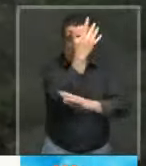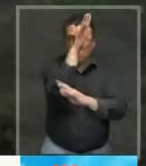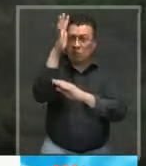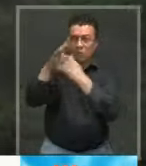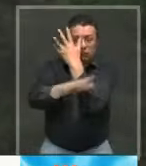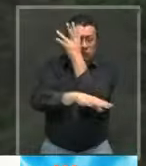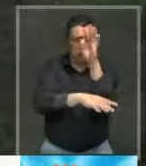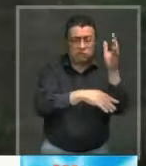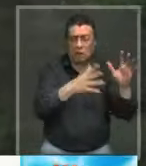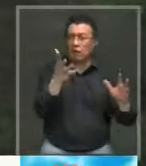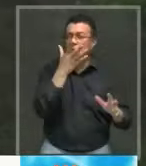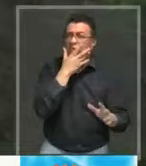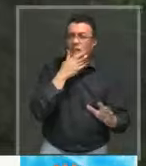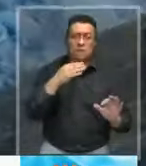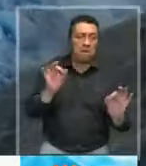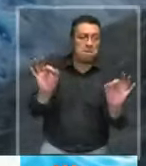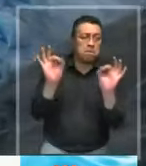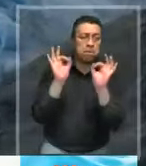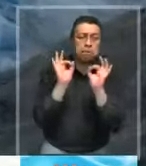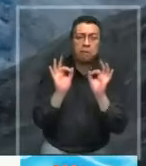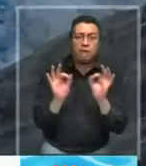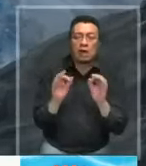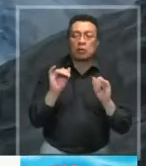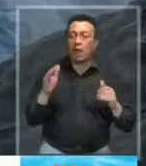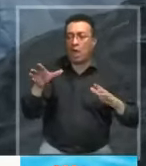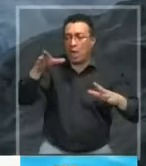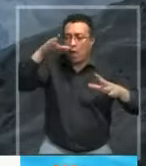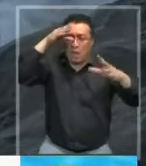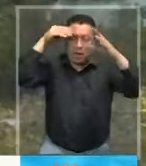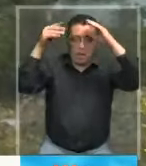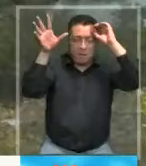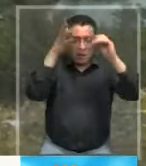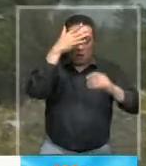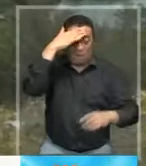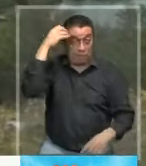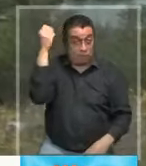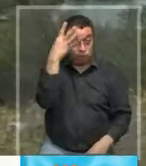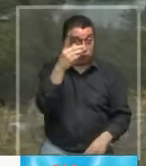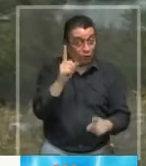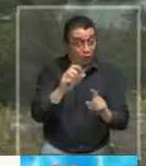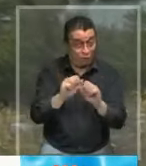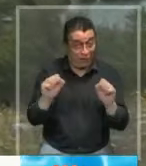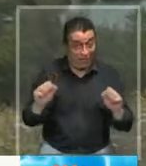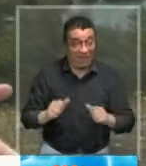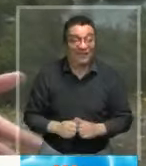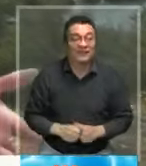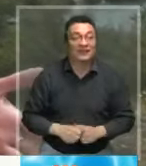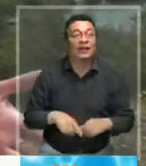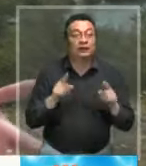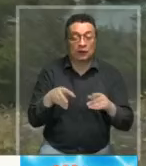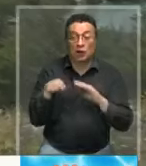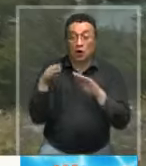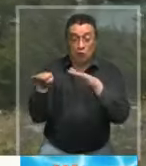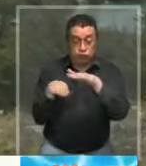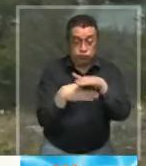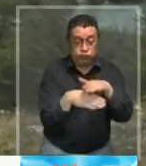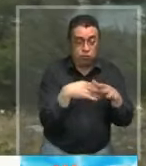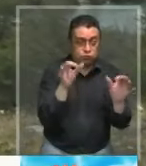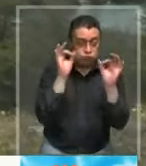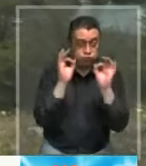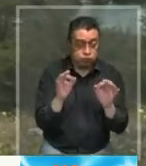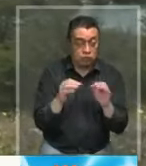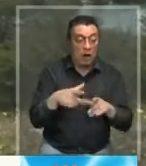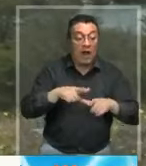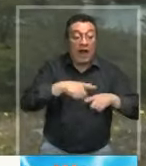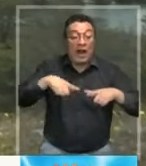convierte en el escenario perfecto para vivir experiencias inolvidables. Vamos a hacer un recorrido espectacular el día de hoy, partiendo en